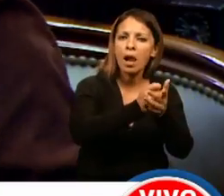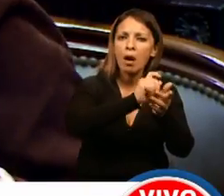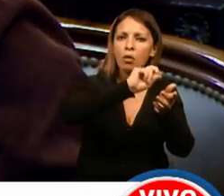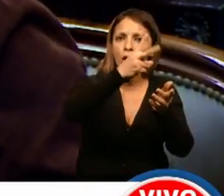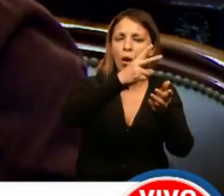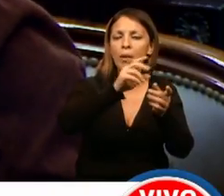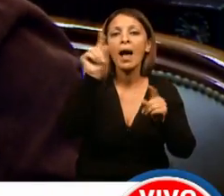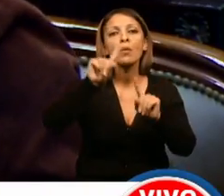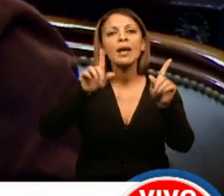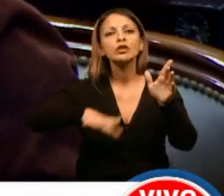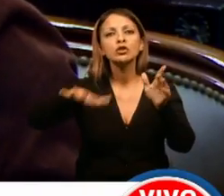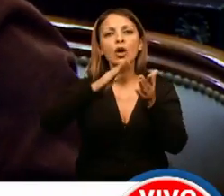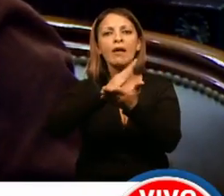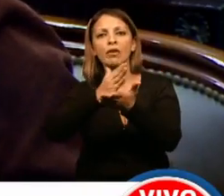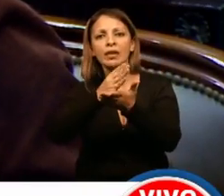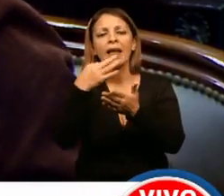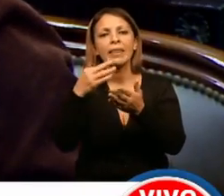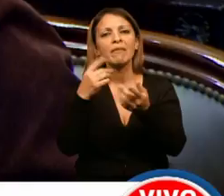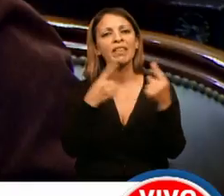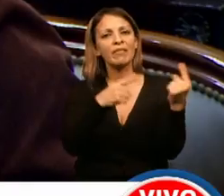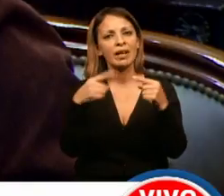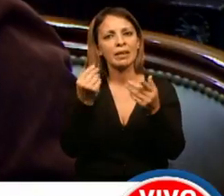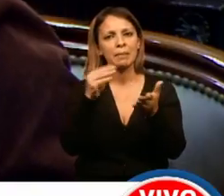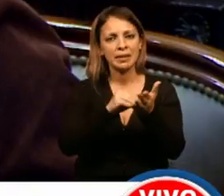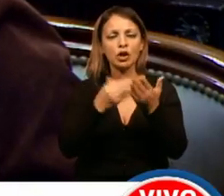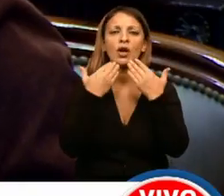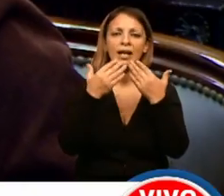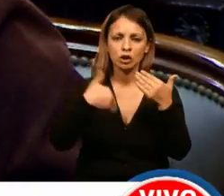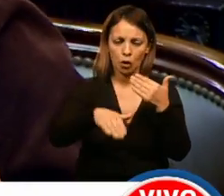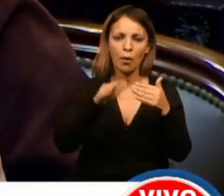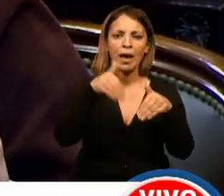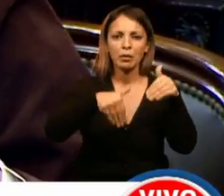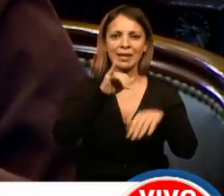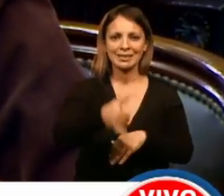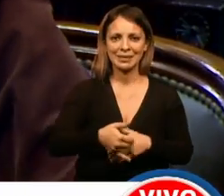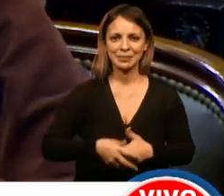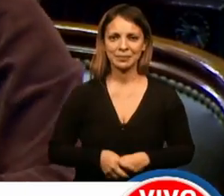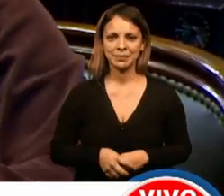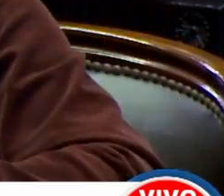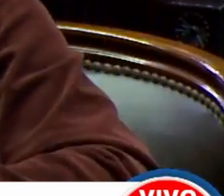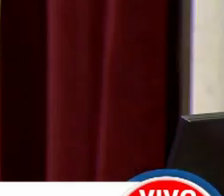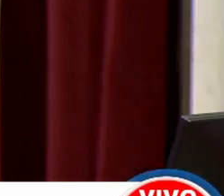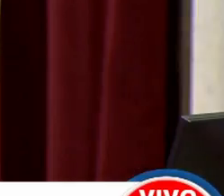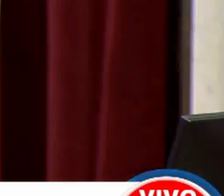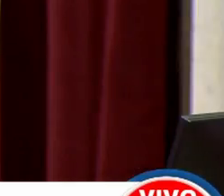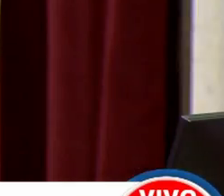tendrían que tener tarifa diferencial gracias señor presidente voy a acompañar con mi voto positivo gracias